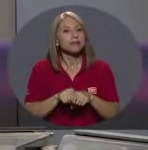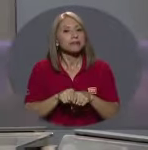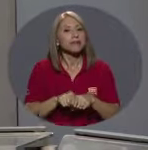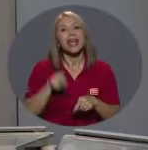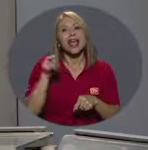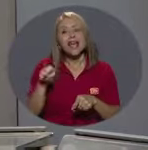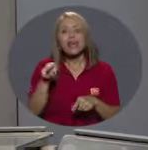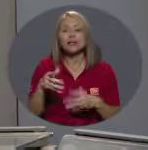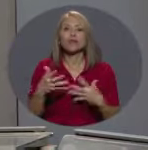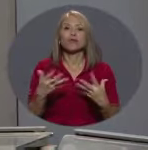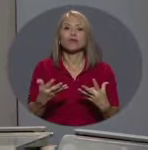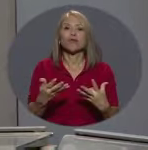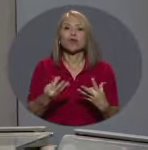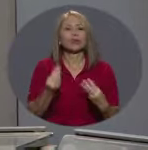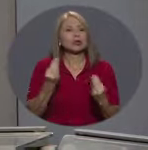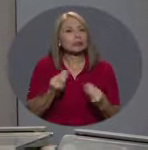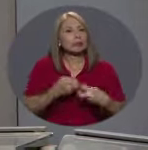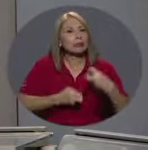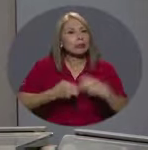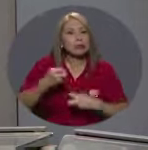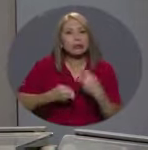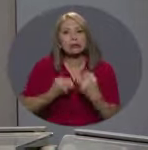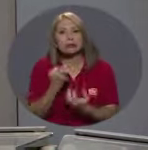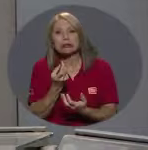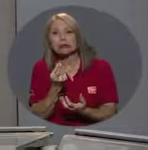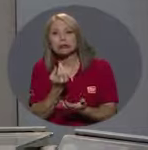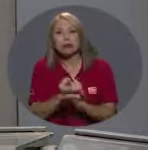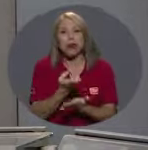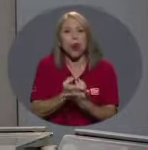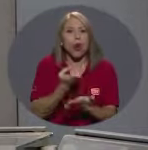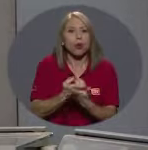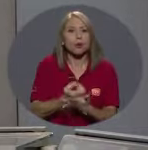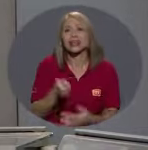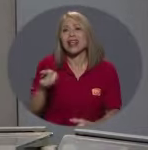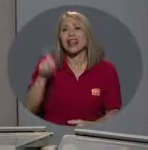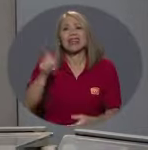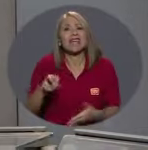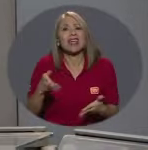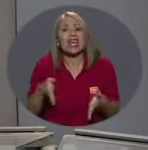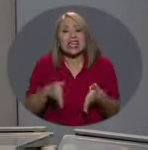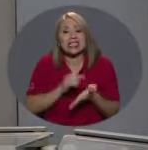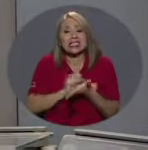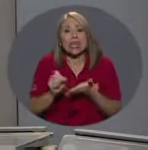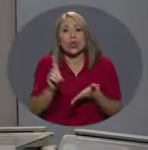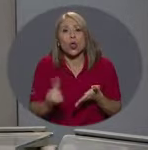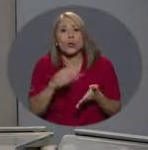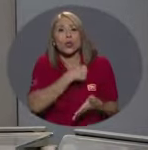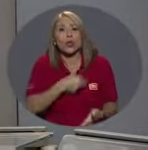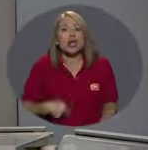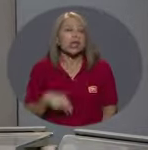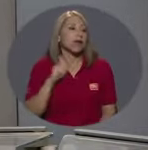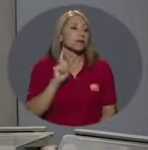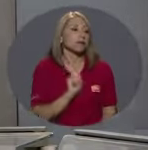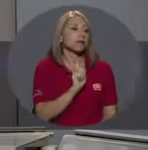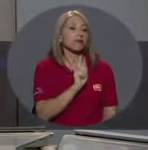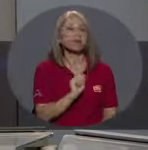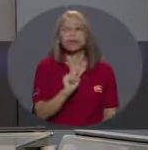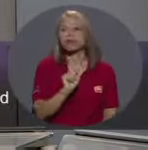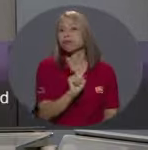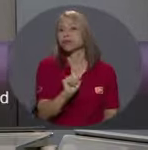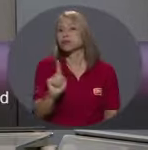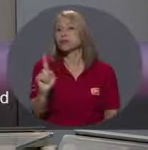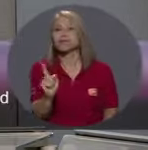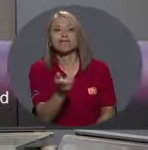le genera grandes problemas económicos y por eso él tiene que recorrer las calles de Santo Domingo de Heredia solicitando colaboraciones a la